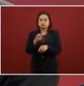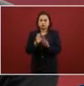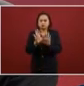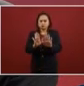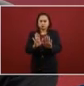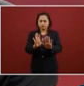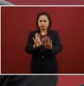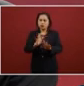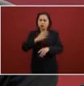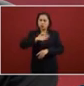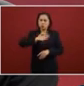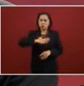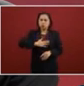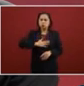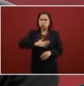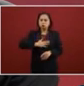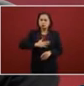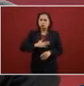equitativos.